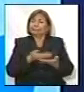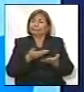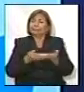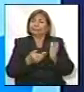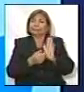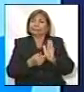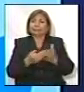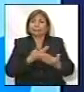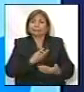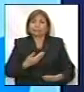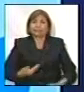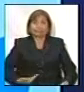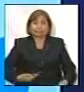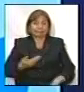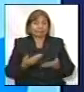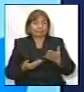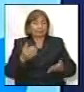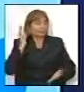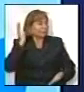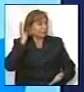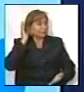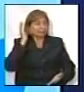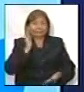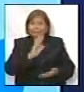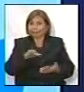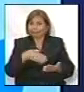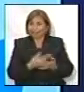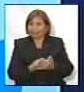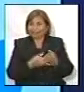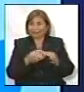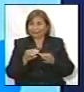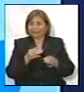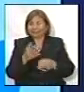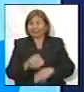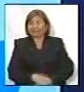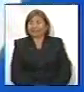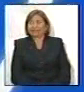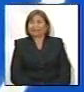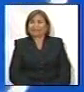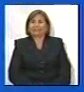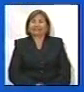por el gobierno. Vamos a escuchar todos los detalles en el siguiente informe.